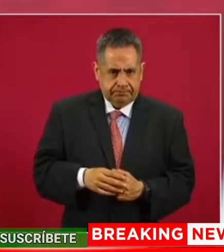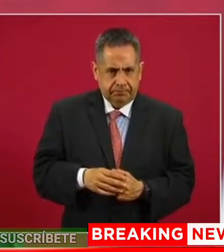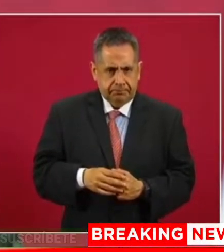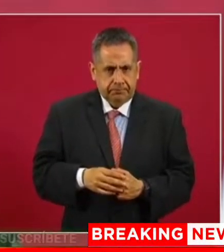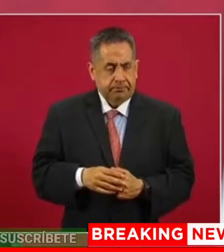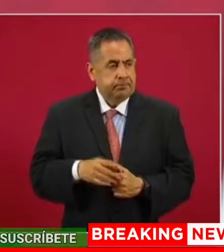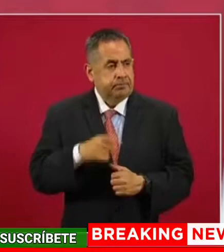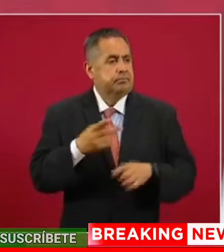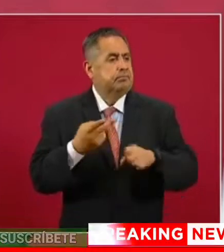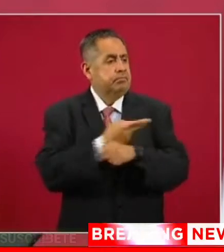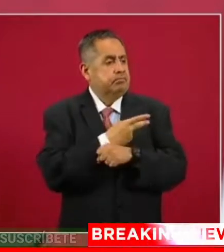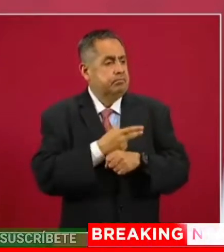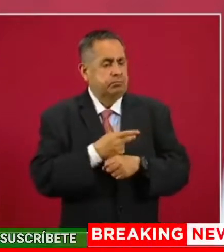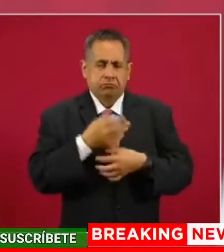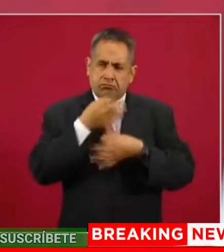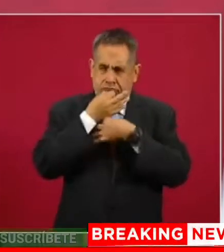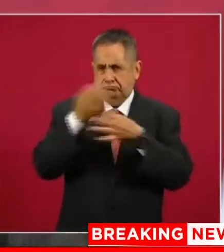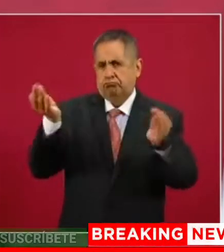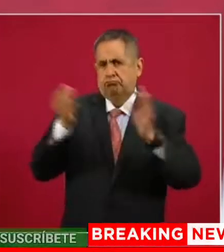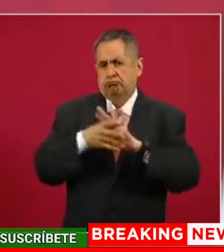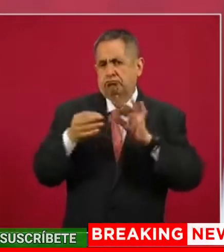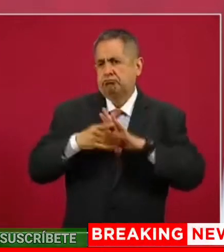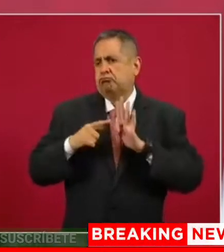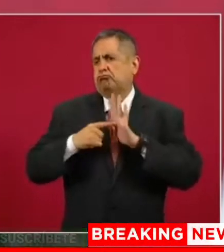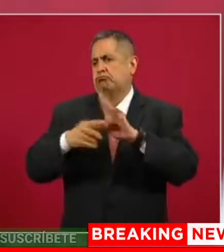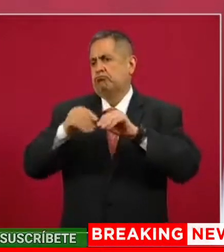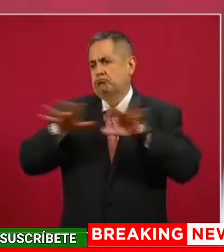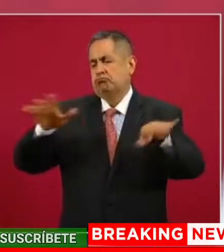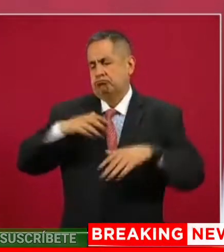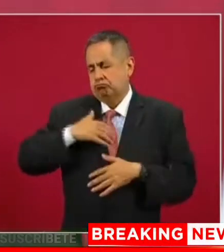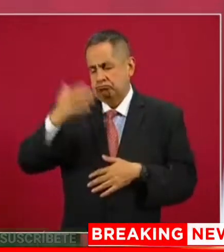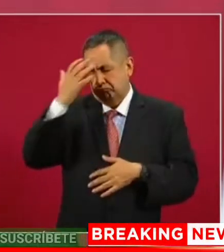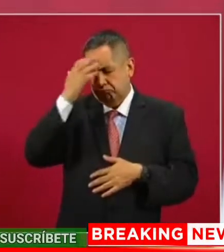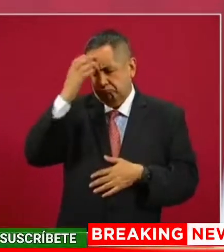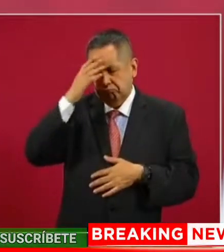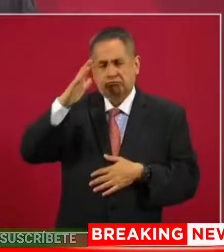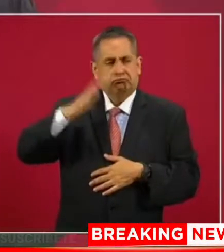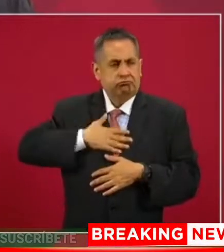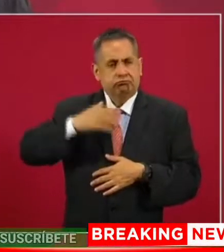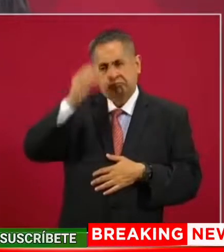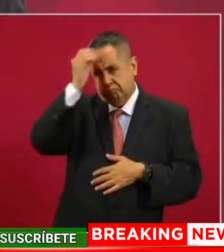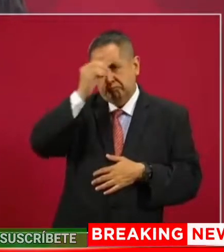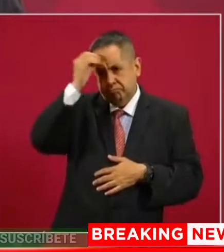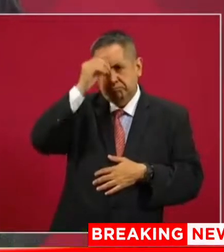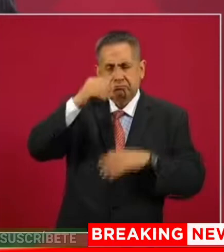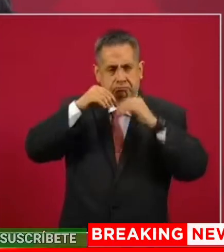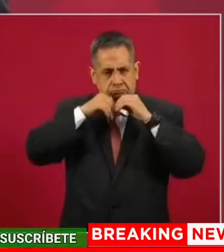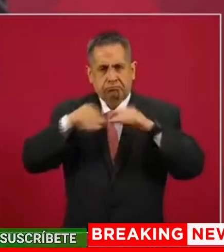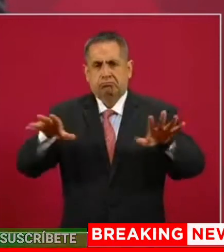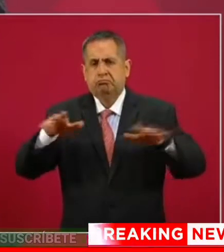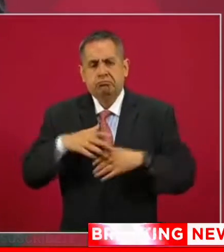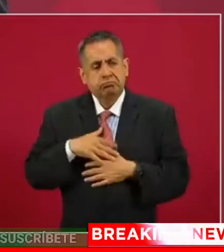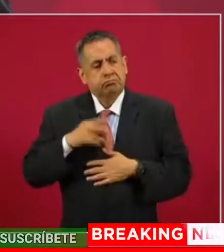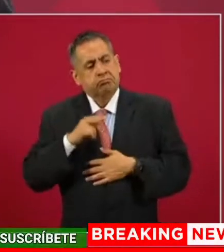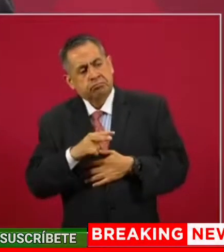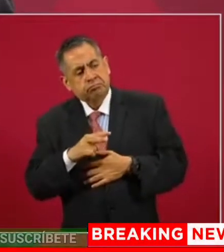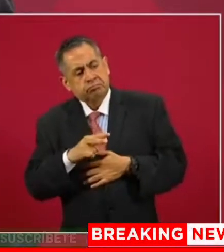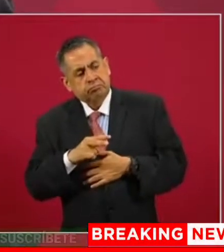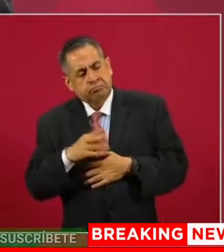lo que sucede, o al menos damos a conocer nuestra opinión, nuestra